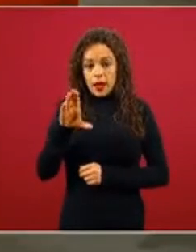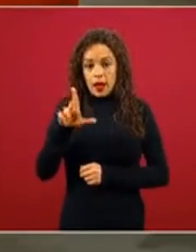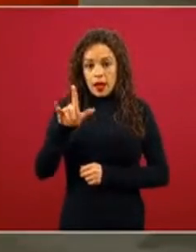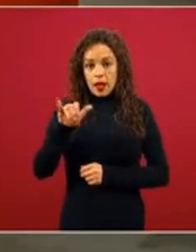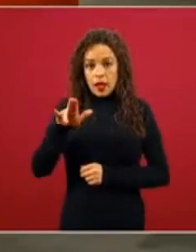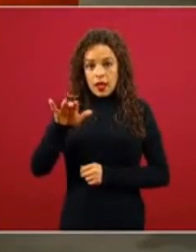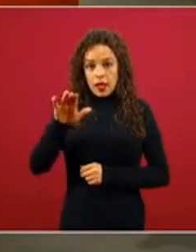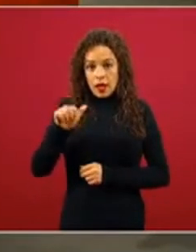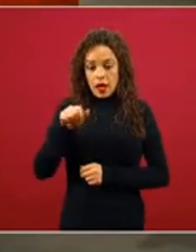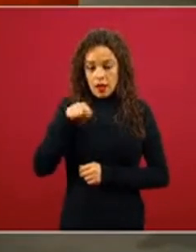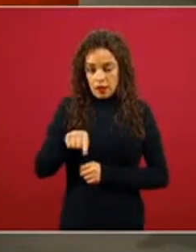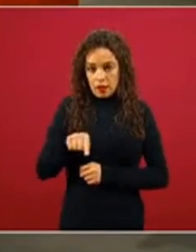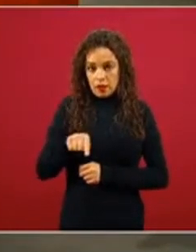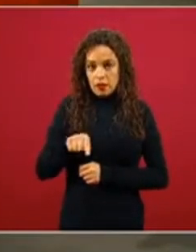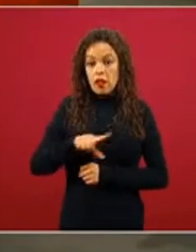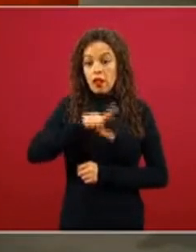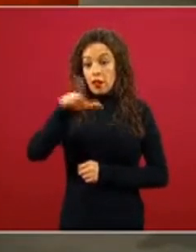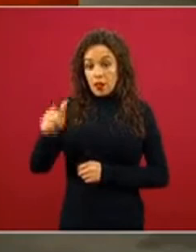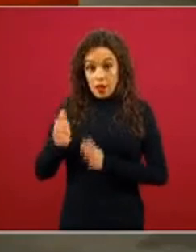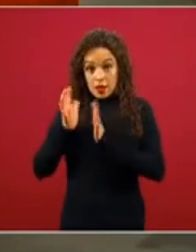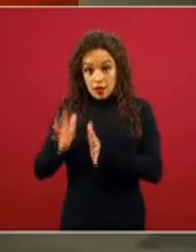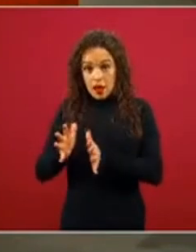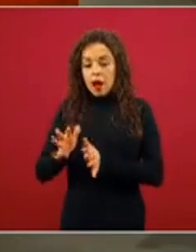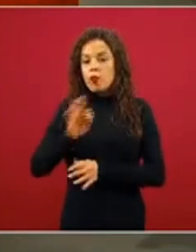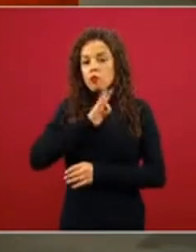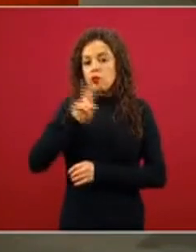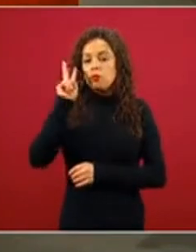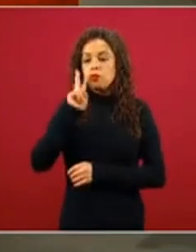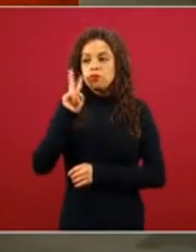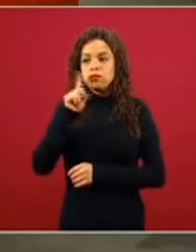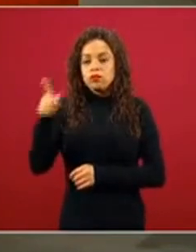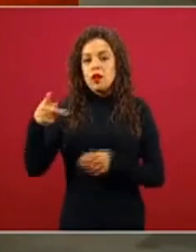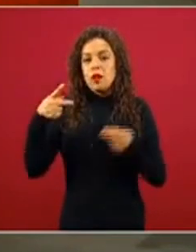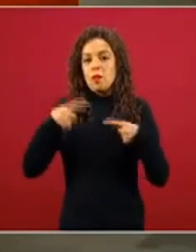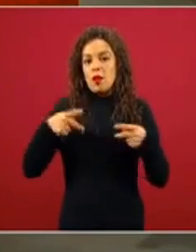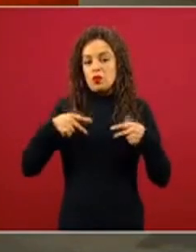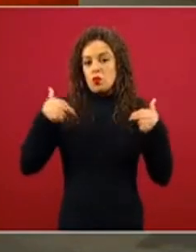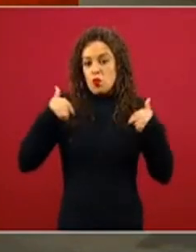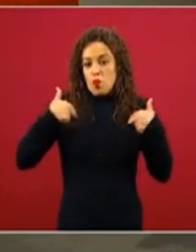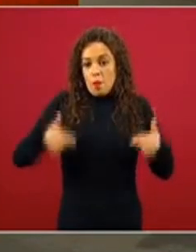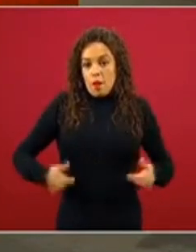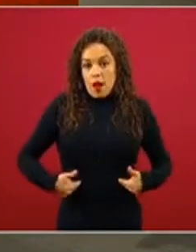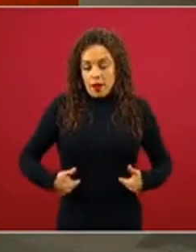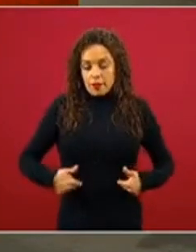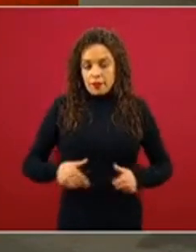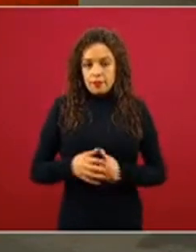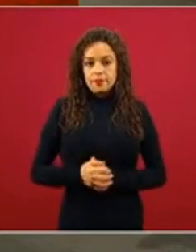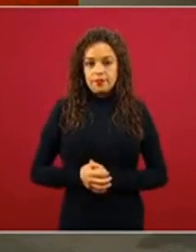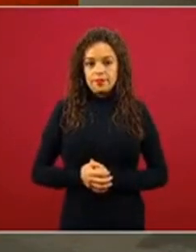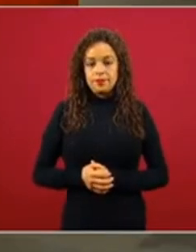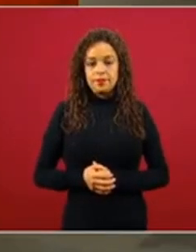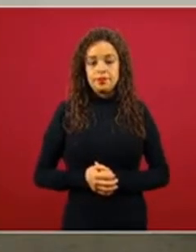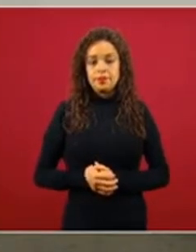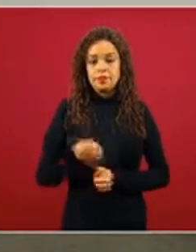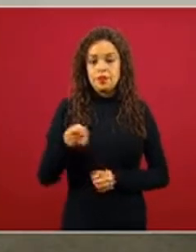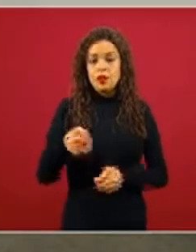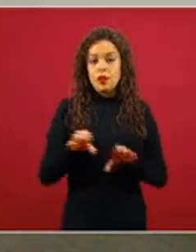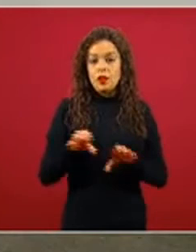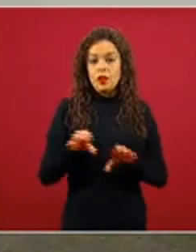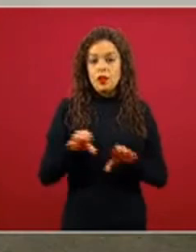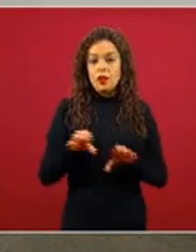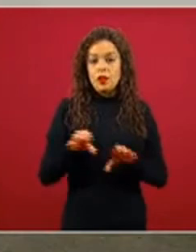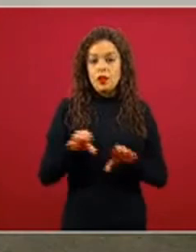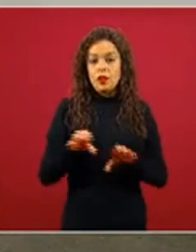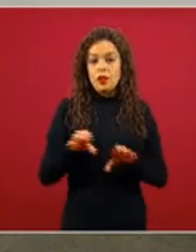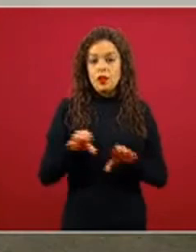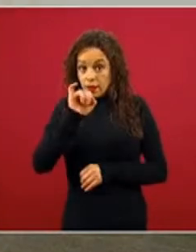sólido, congruente, consistente, prometedor en ese sentido de la posible acción de una vacuna,